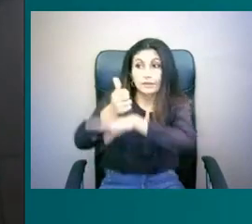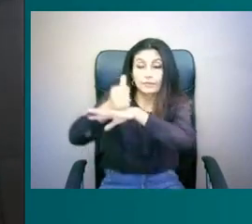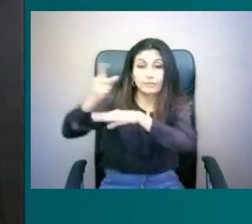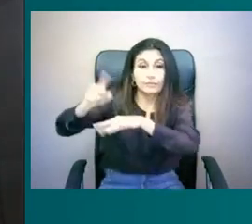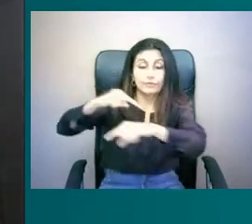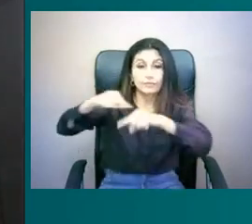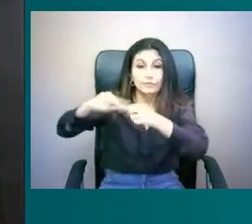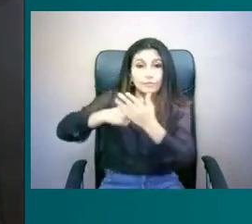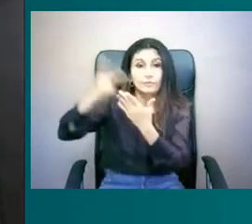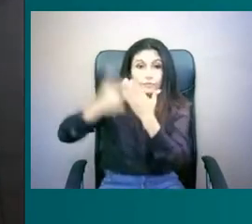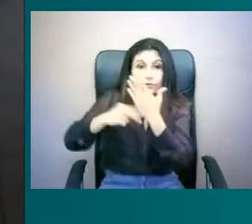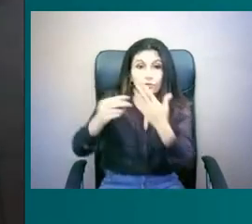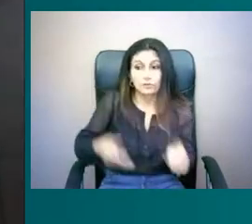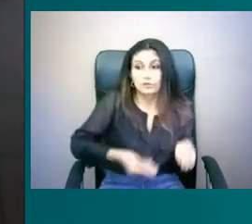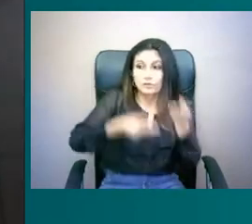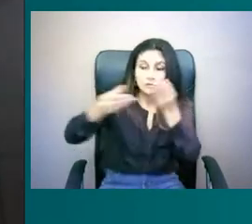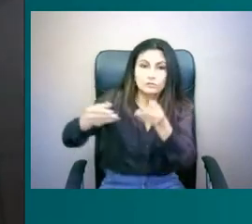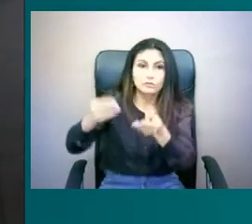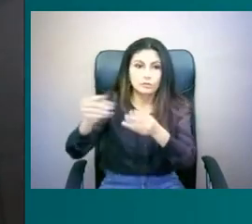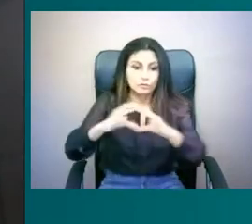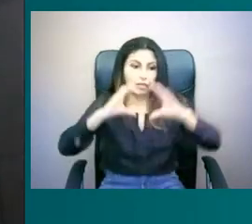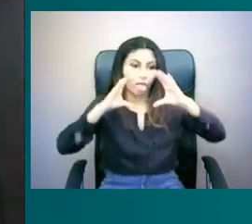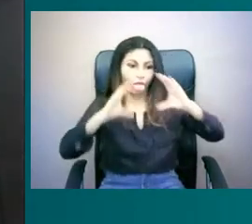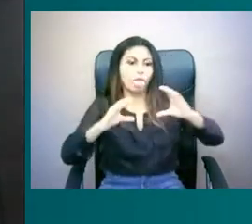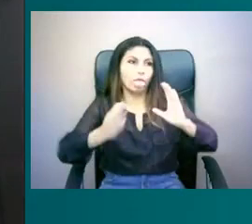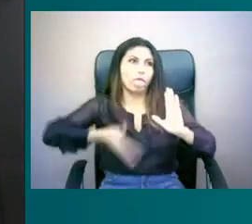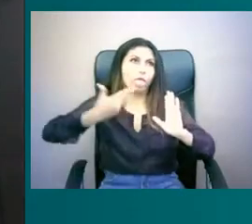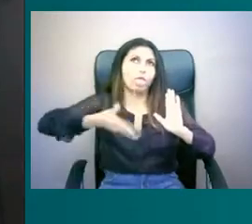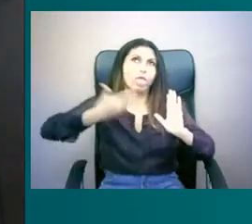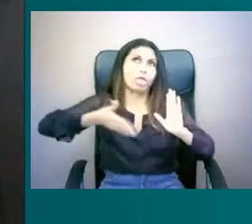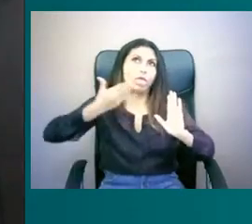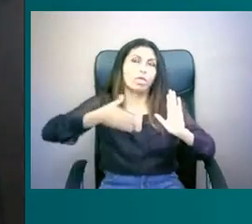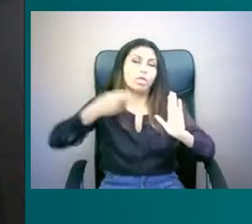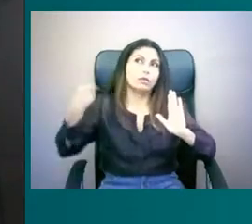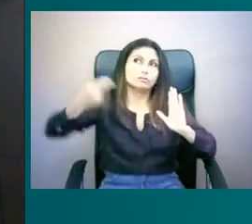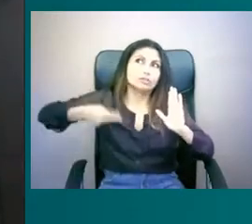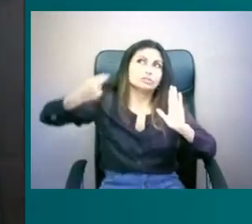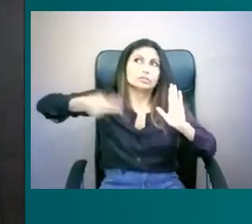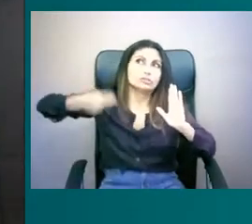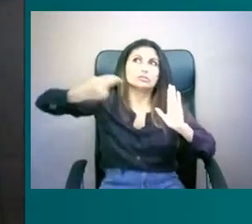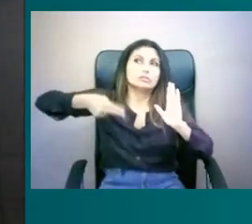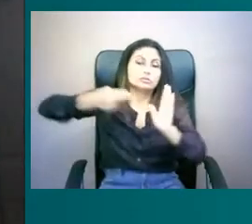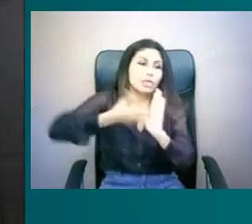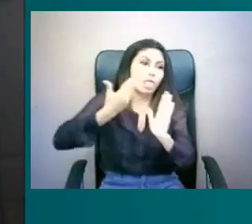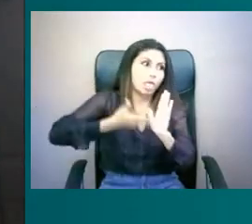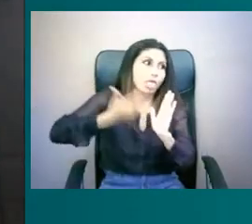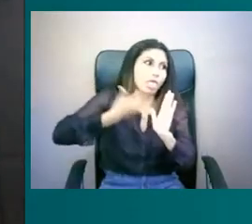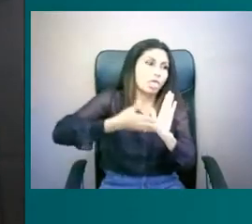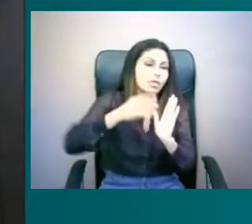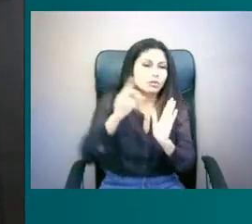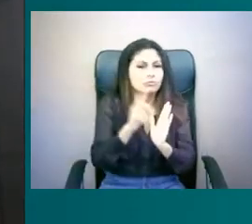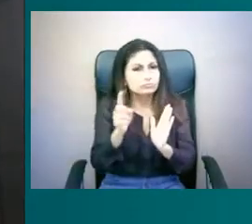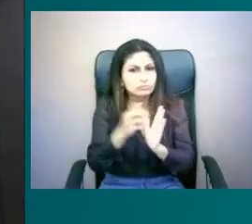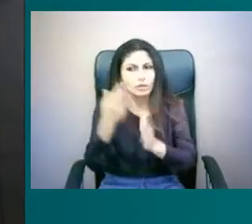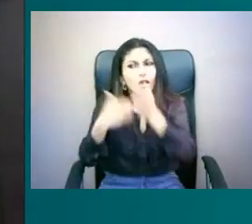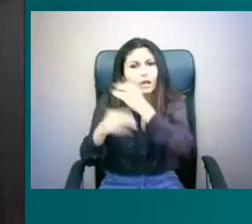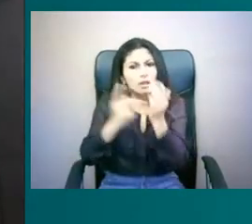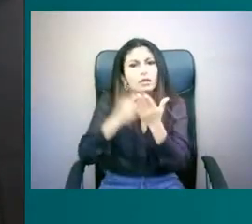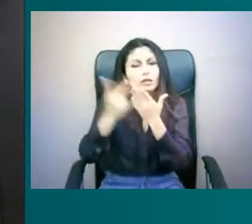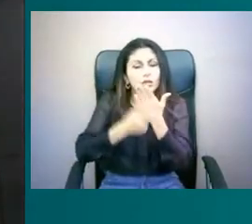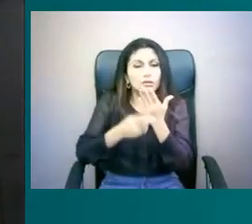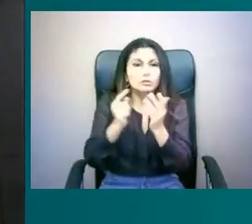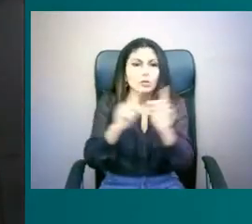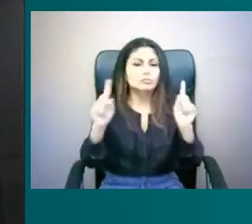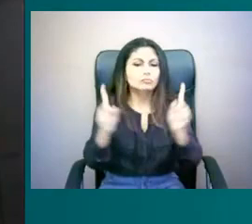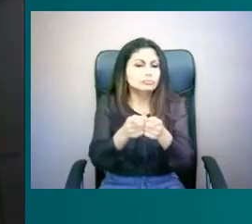no se tenga que leer todo un vademécum, que no se tenga que ir a leer historiales y bitácoras de lecciones aprendidas de proyectos pasados, sino que sea